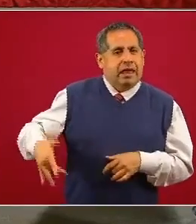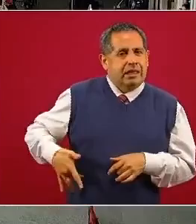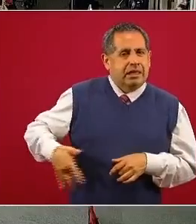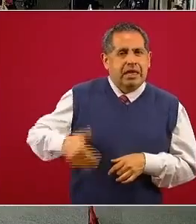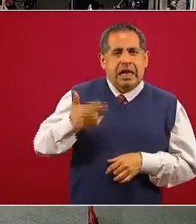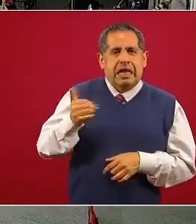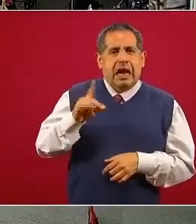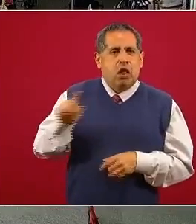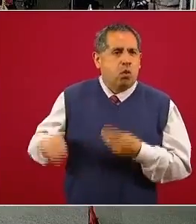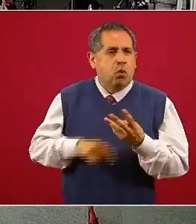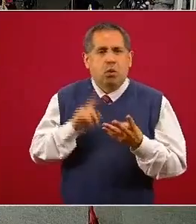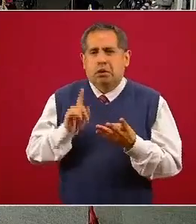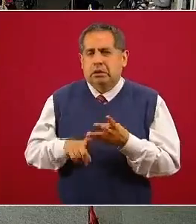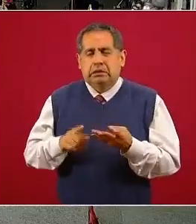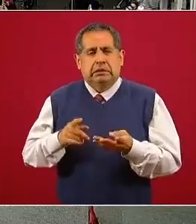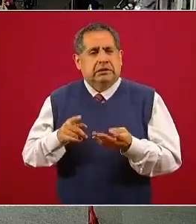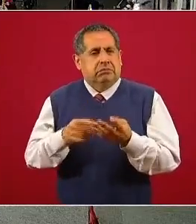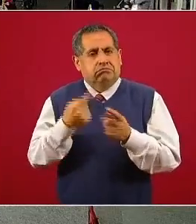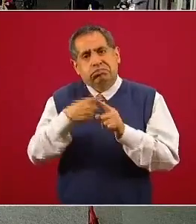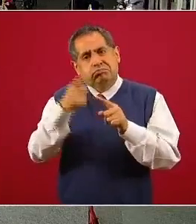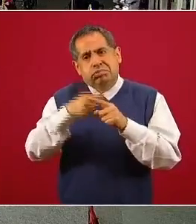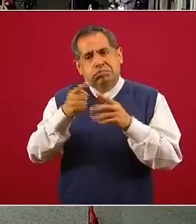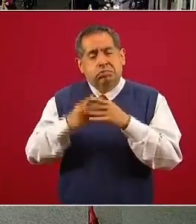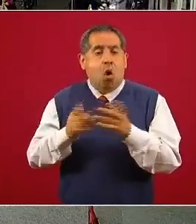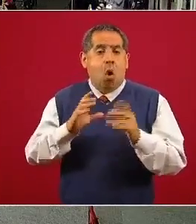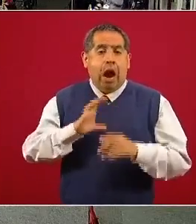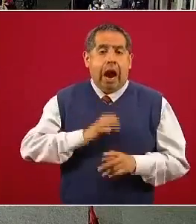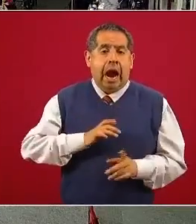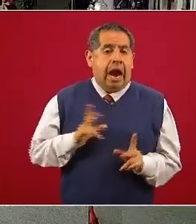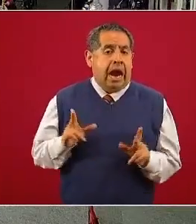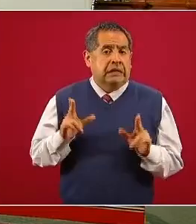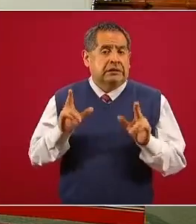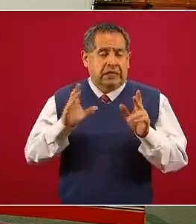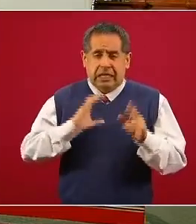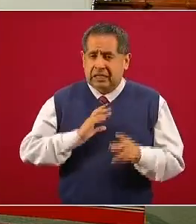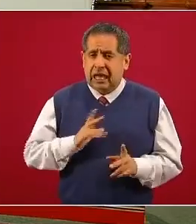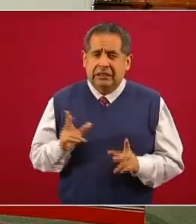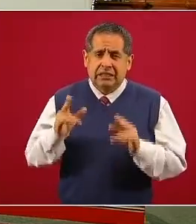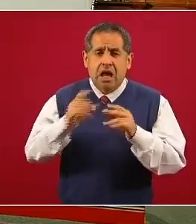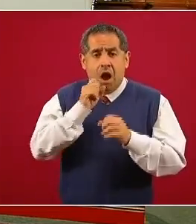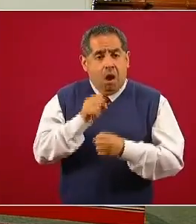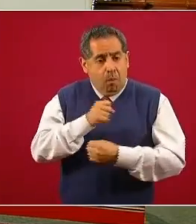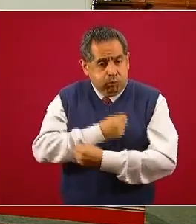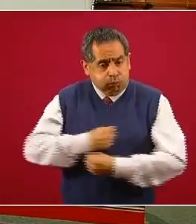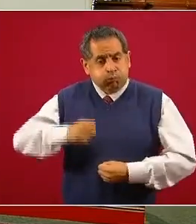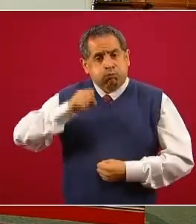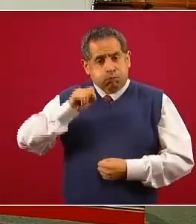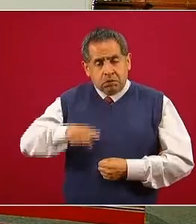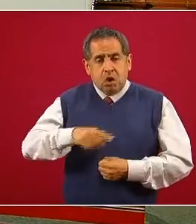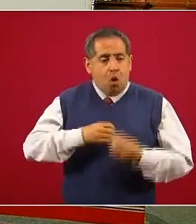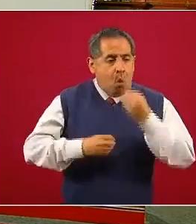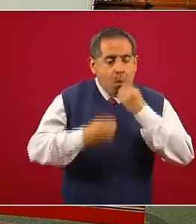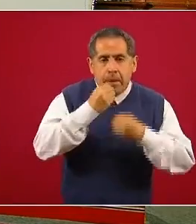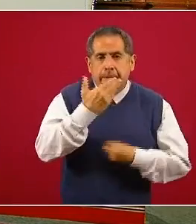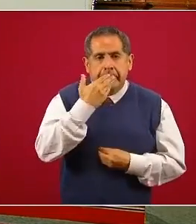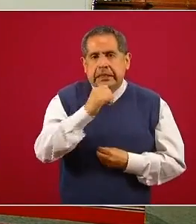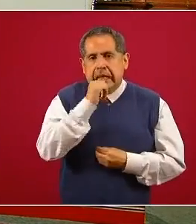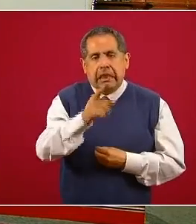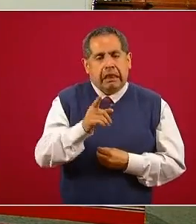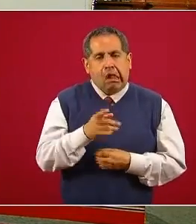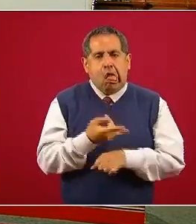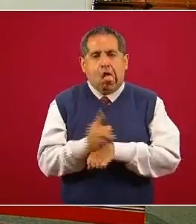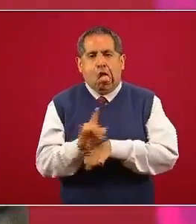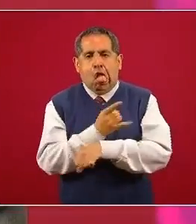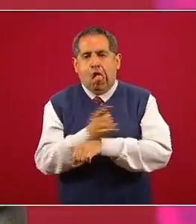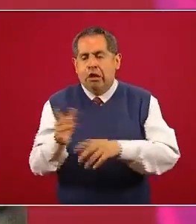forma crónica y varias otras, varios cánceres que también están relacionados con obesidad y con mala nutrición.